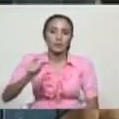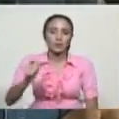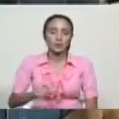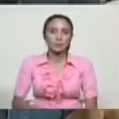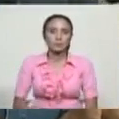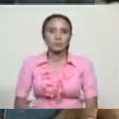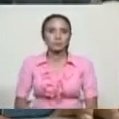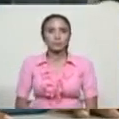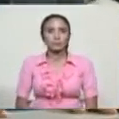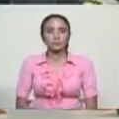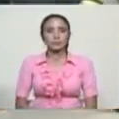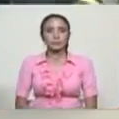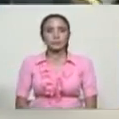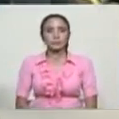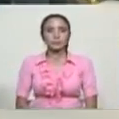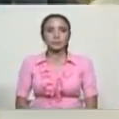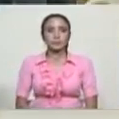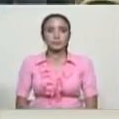para poder darle